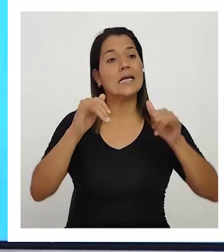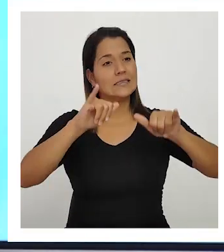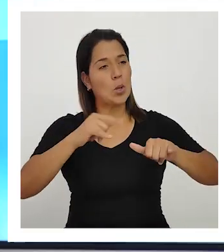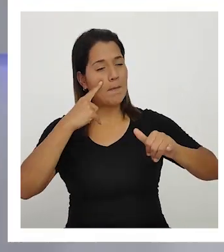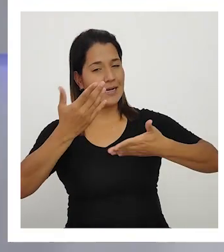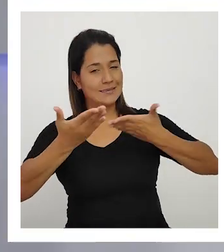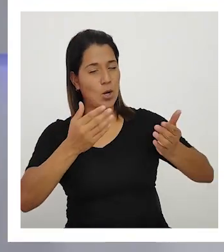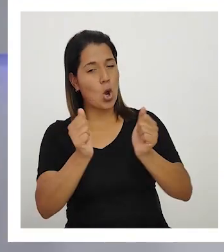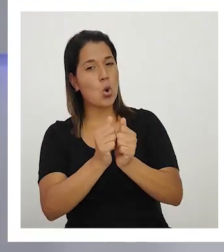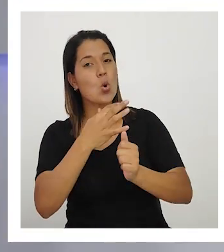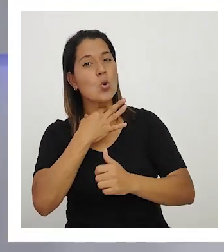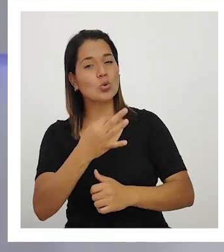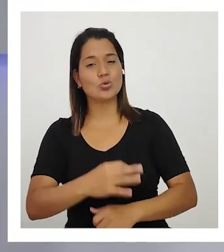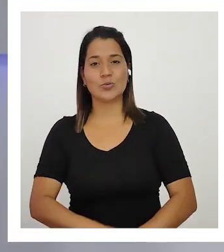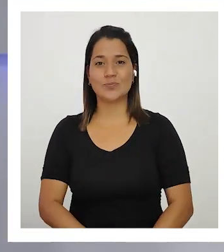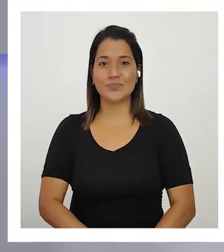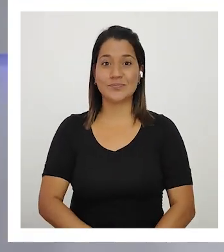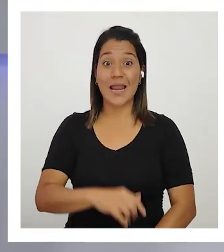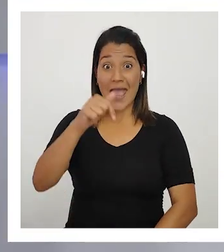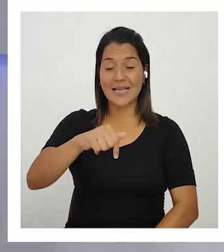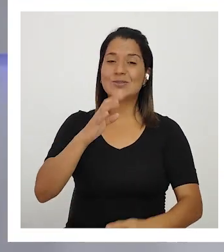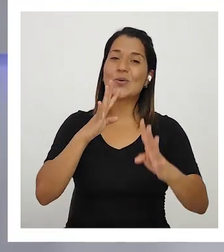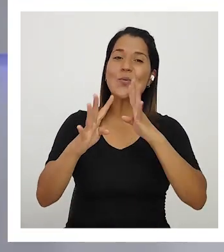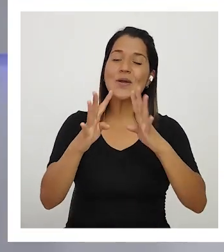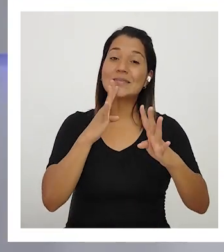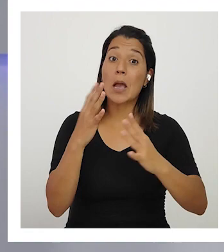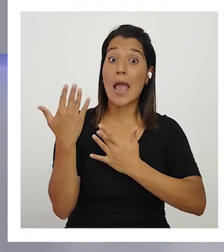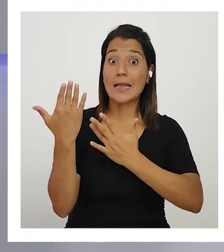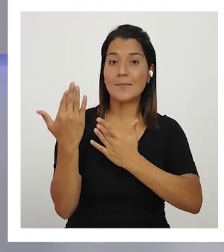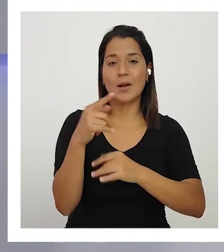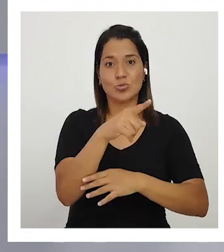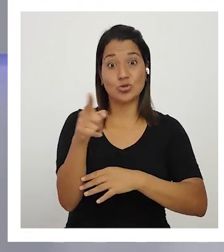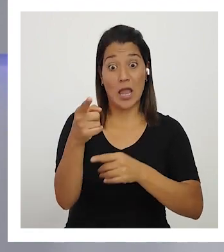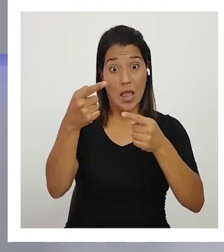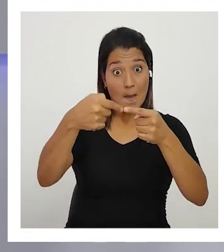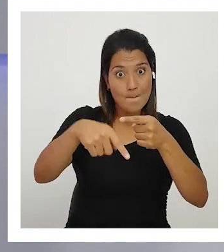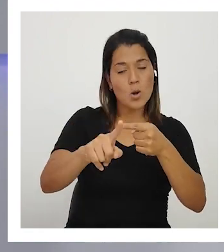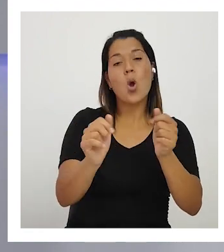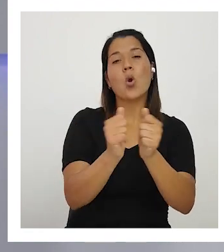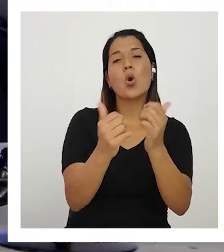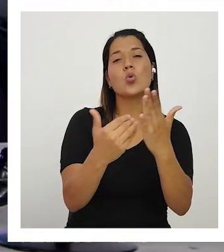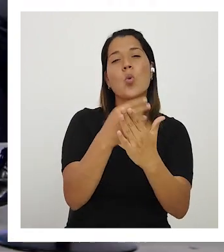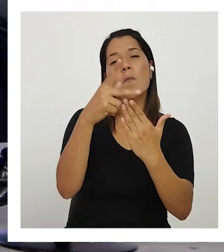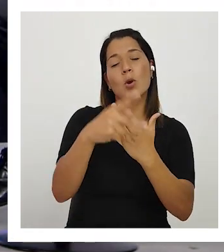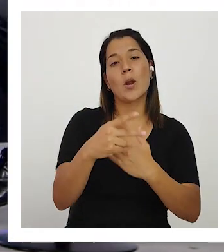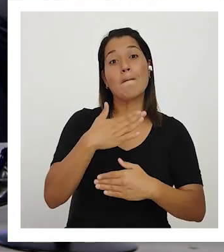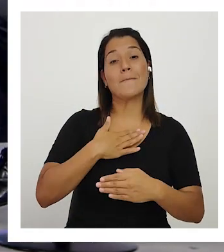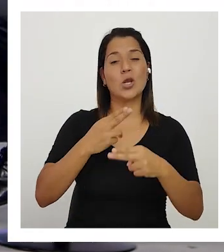gusto. Esto es Conversamos, los esperamos próximamente con un nuevo tema. Soy Aisel Chacón.